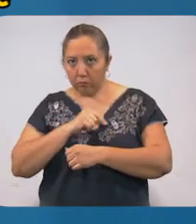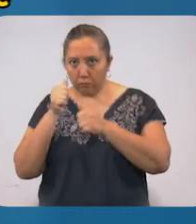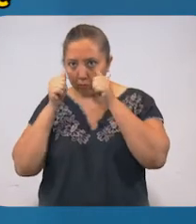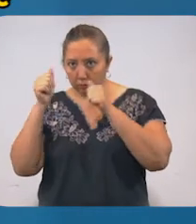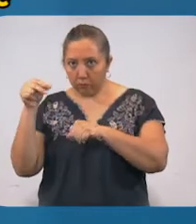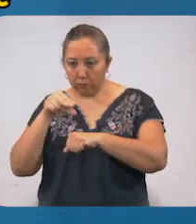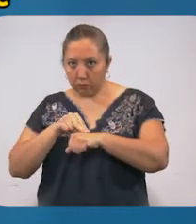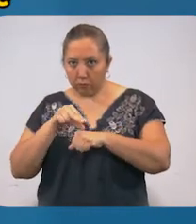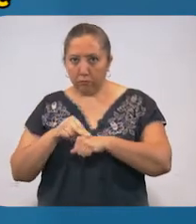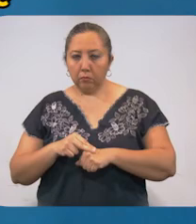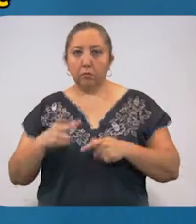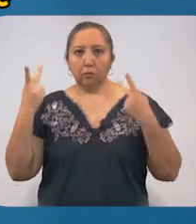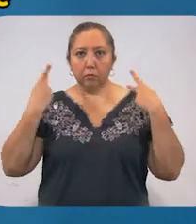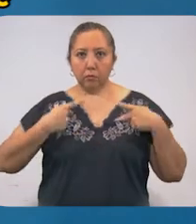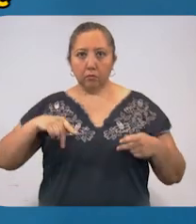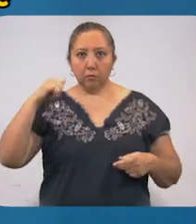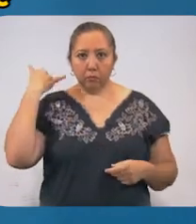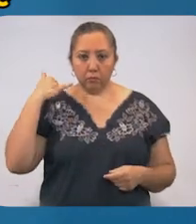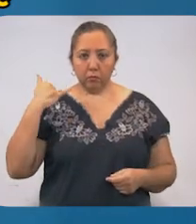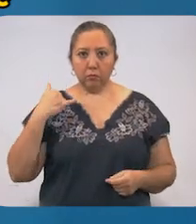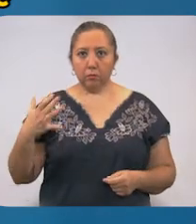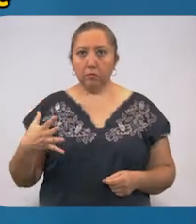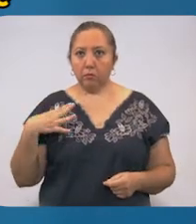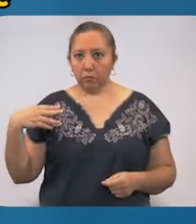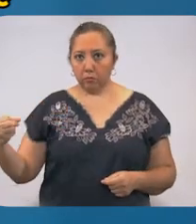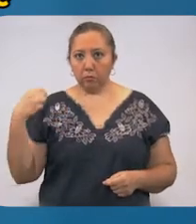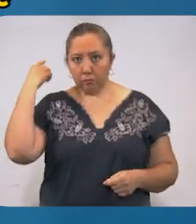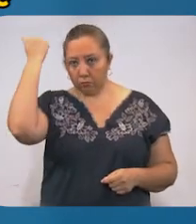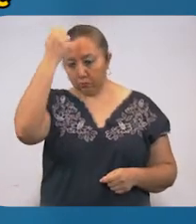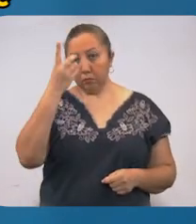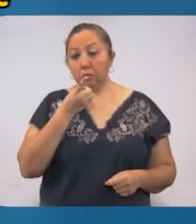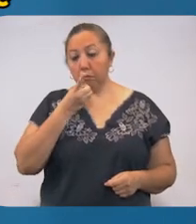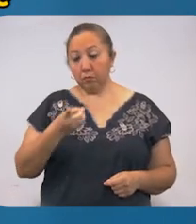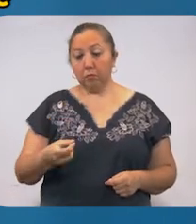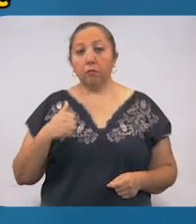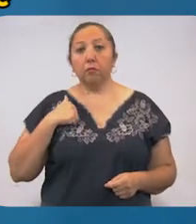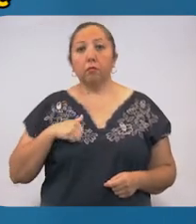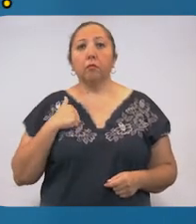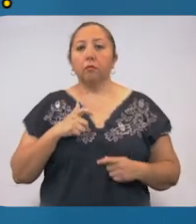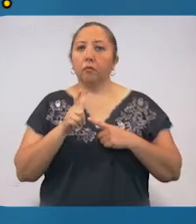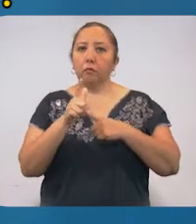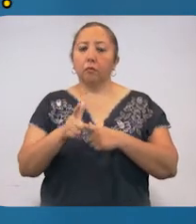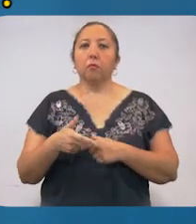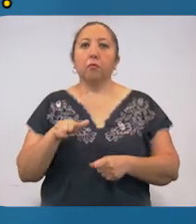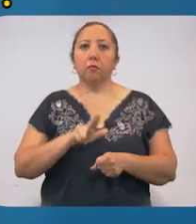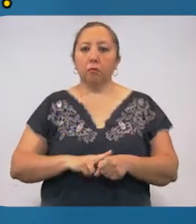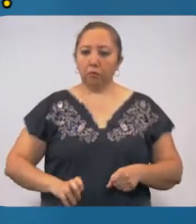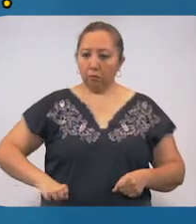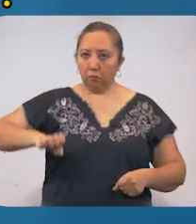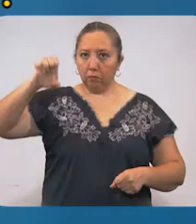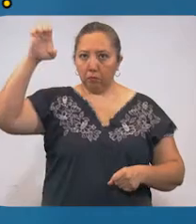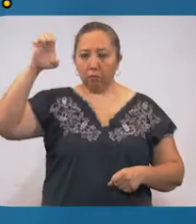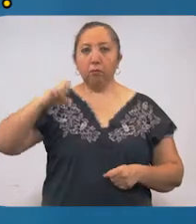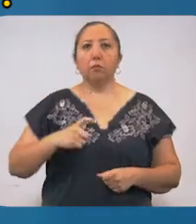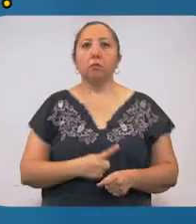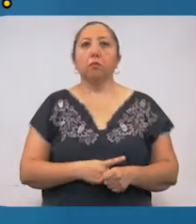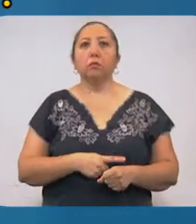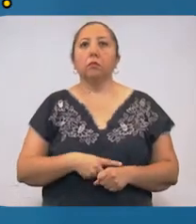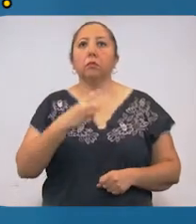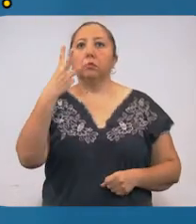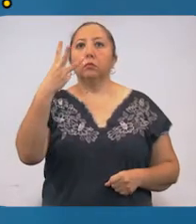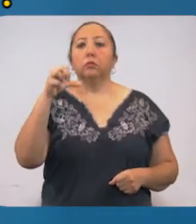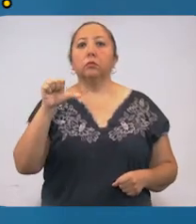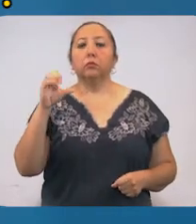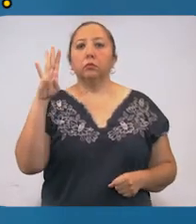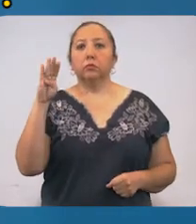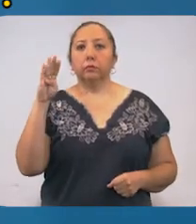la paciente yucateca contagiada y diagnosticada en canadá continúa hospitalizada el rango de edad de los casos confirmados es de 3